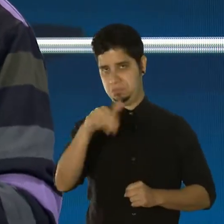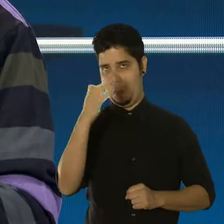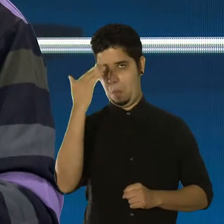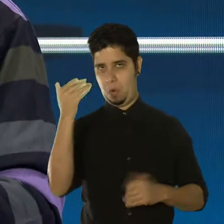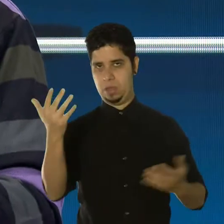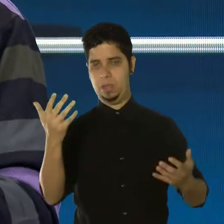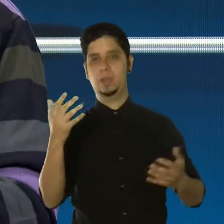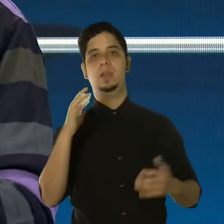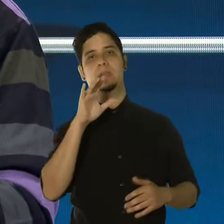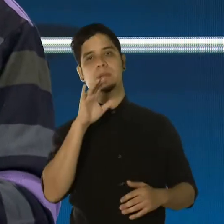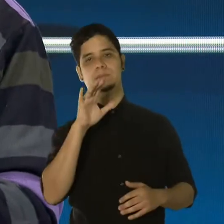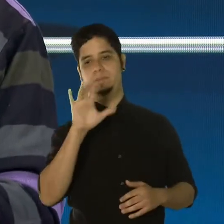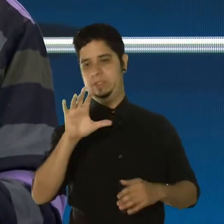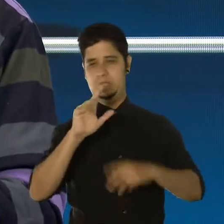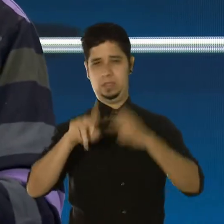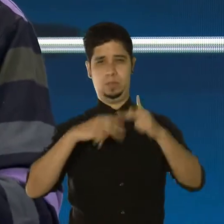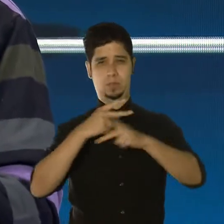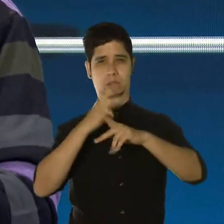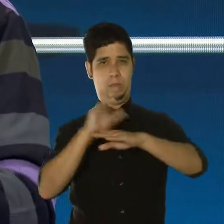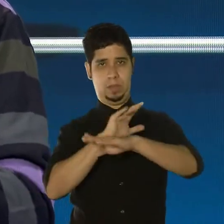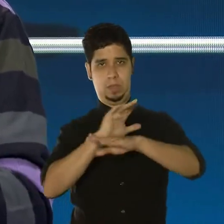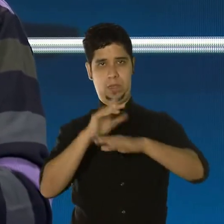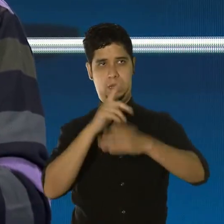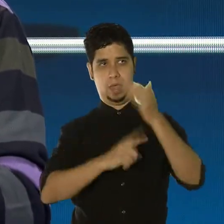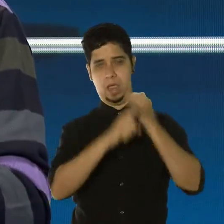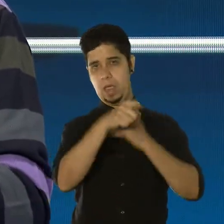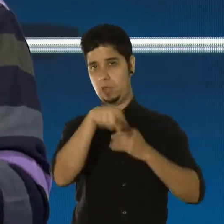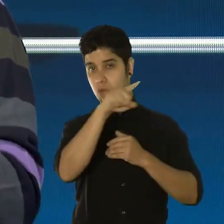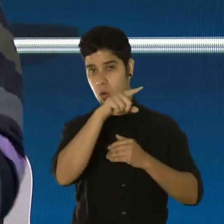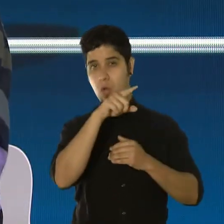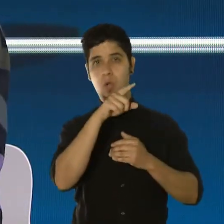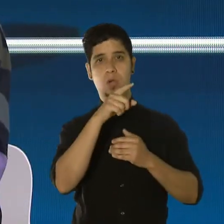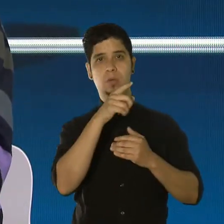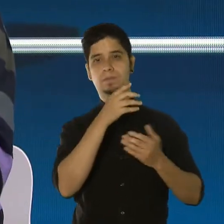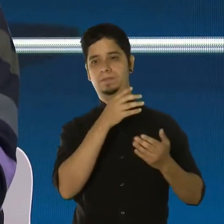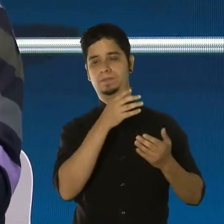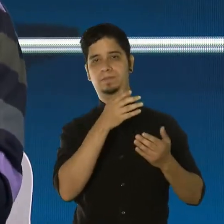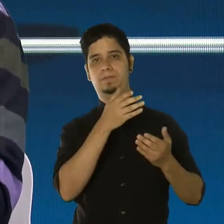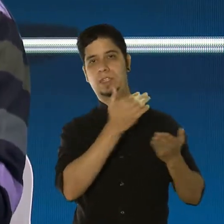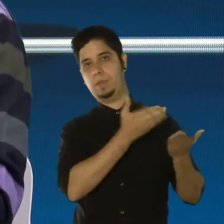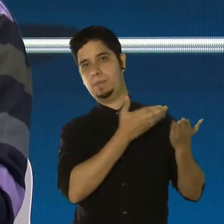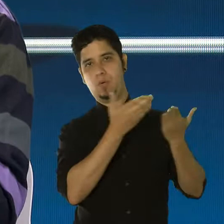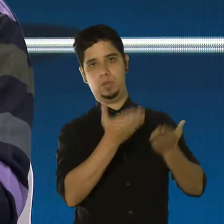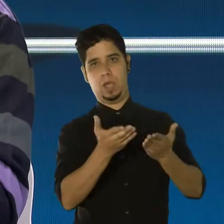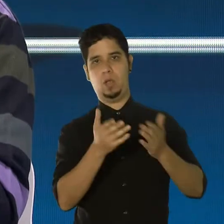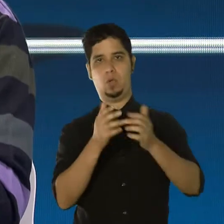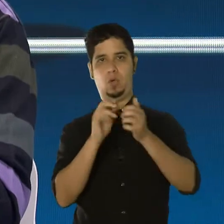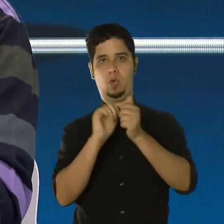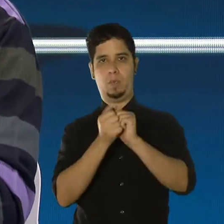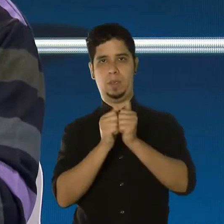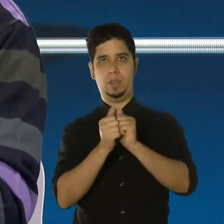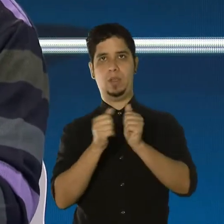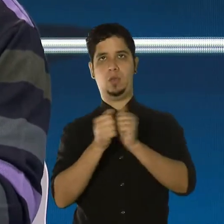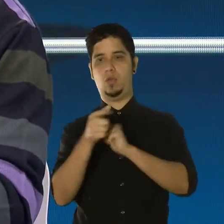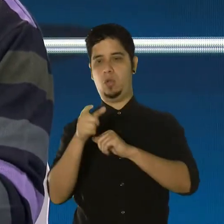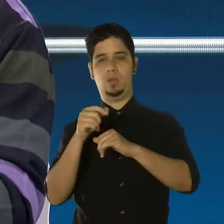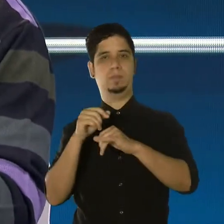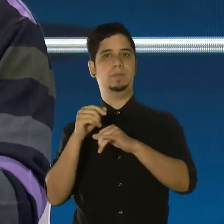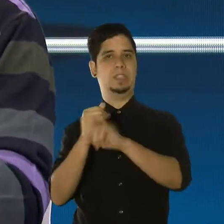Porque esas empresas, que son las que importan, compiten con los distribuidores